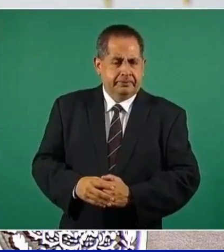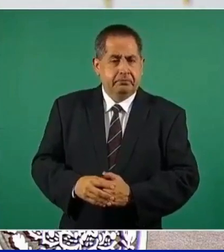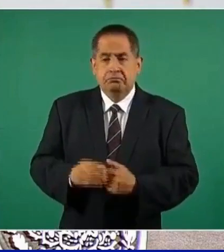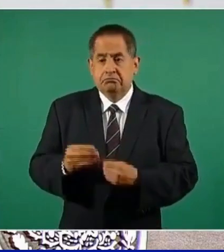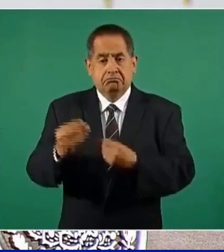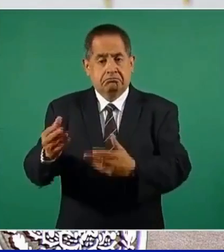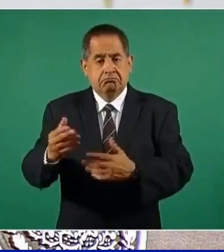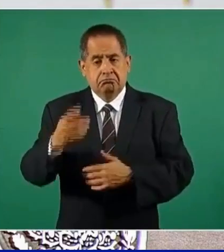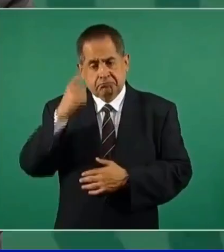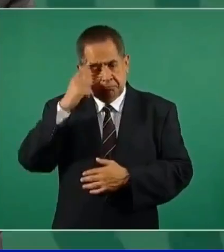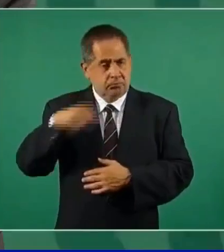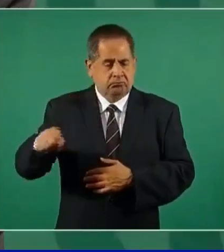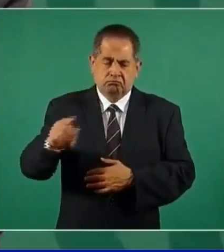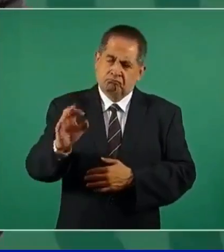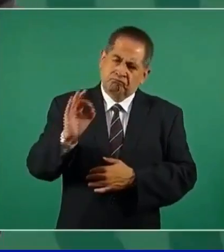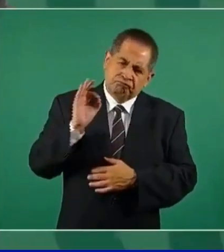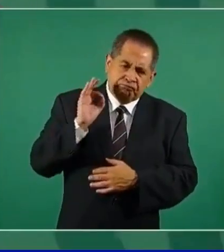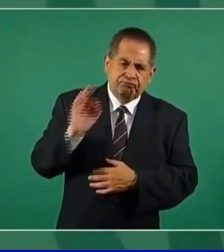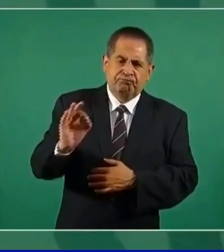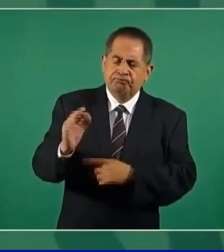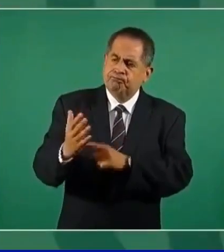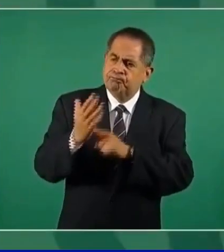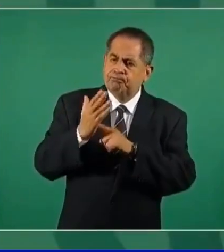Son ciudadanos ejemplares.